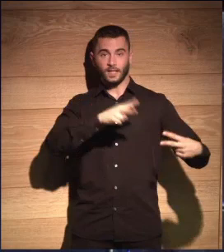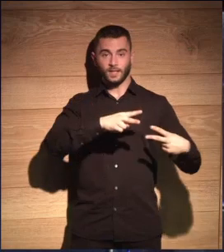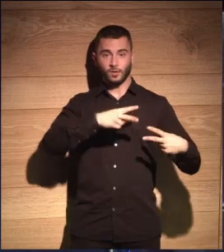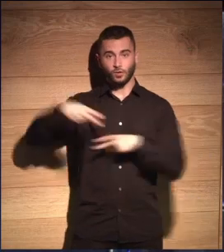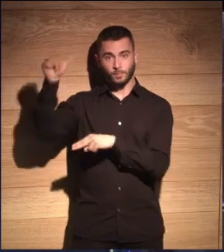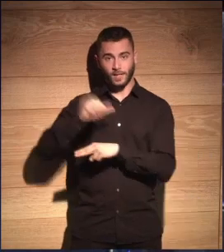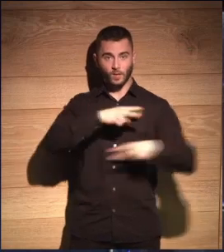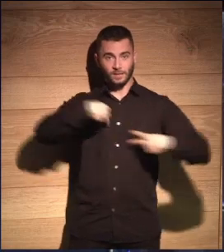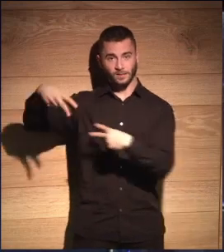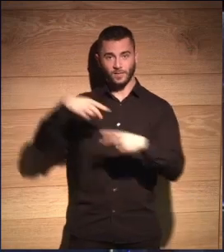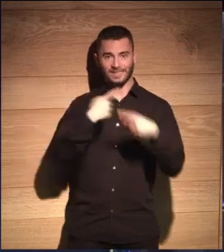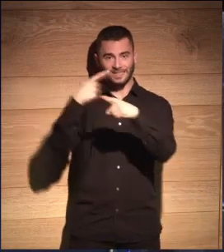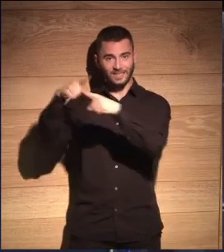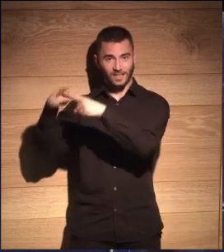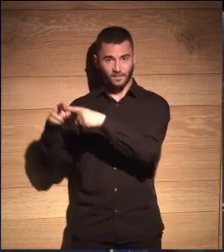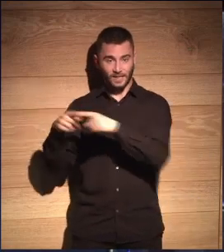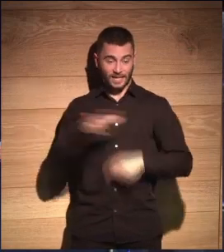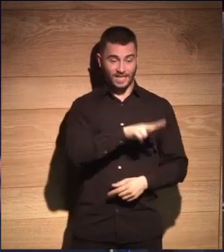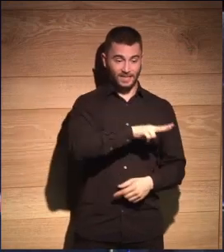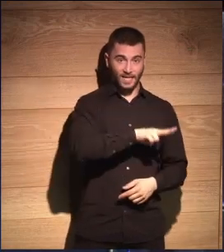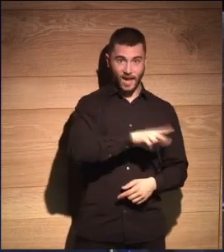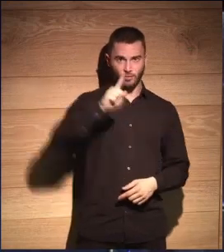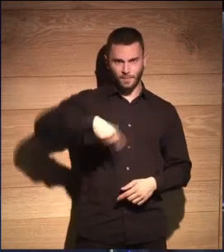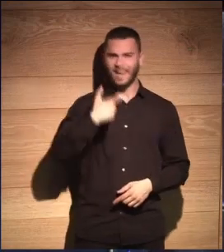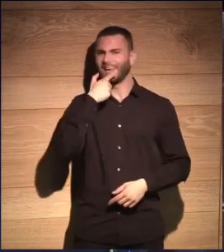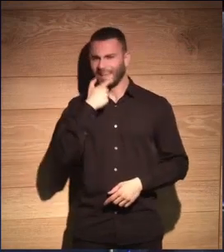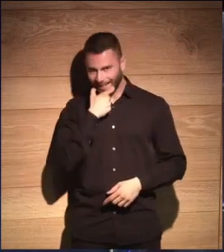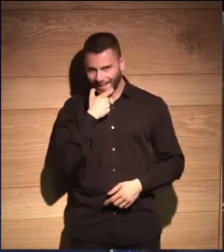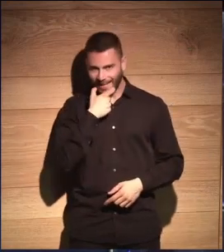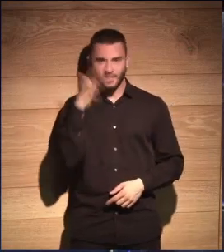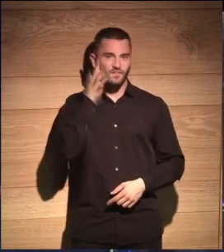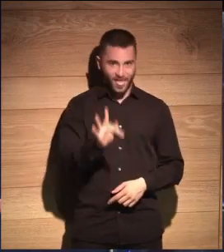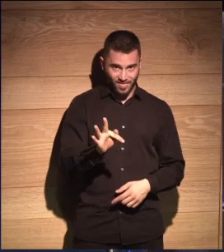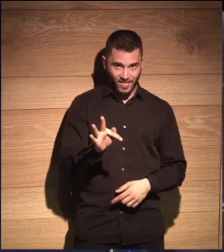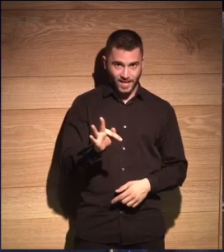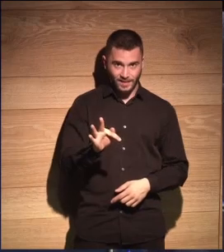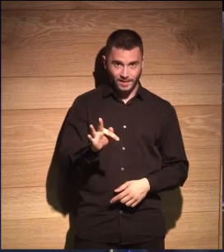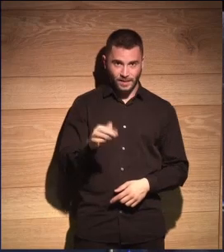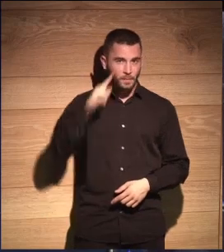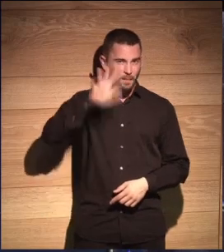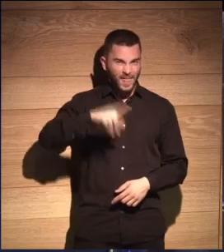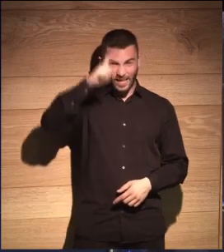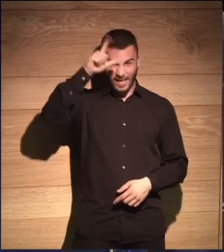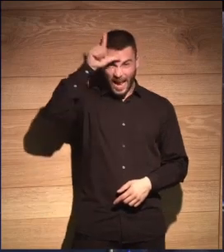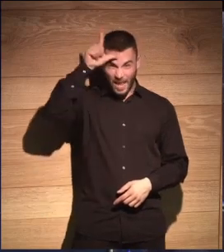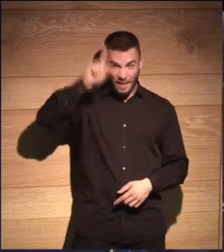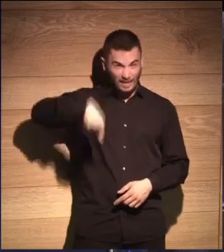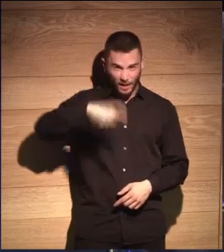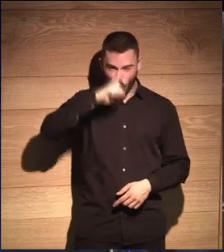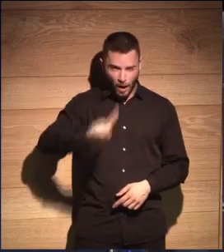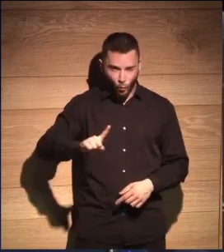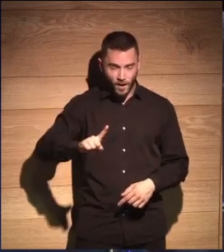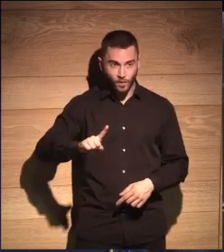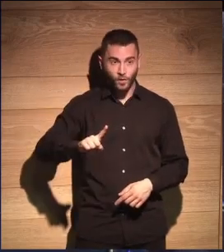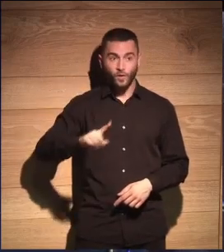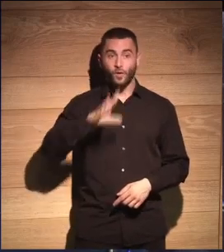solo el de la versión en castellano, sino también en inglés y en francés, y creo recordar que en alemán, ahora no me acuerdo. No me acuerdo entre